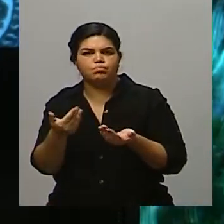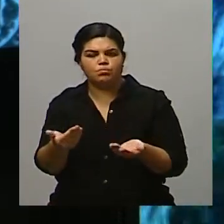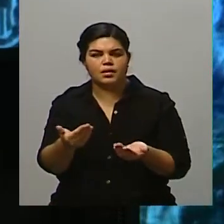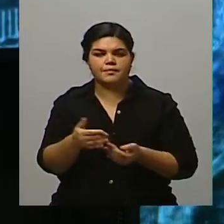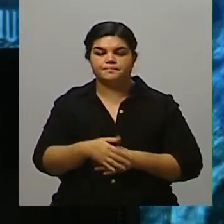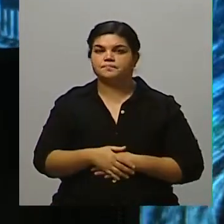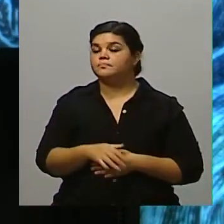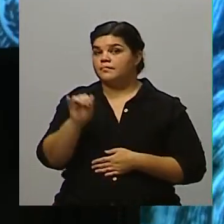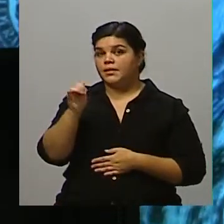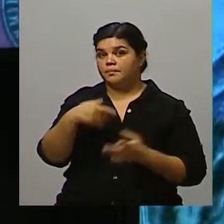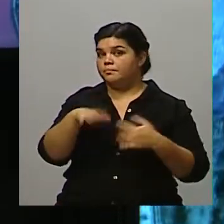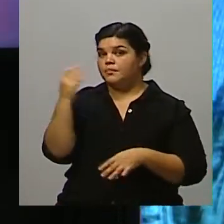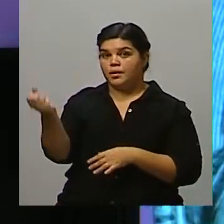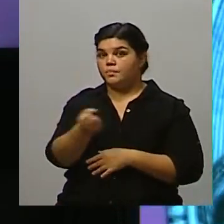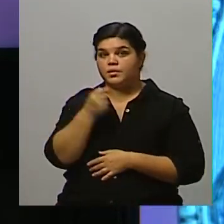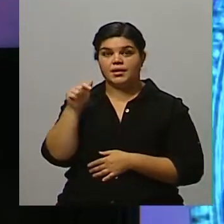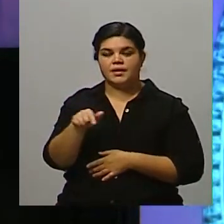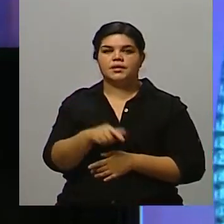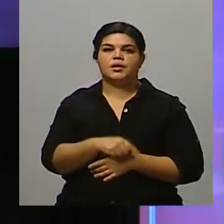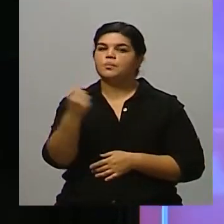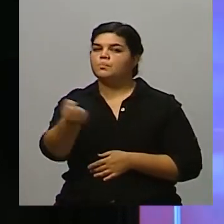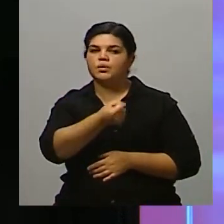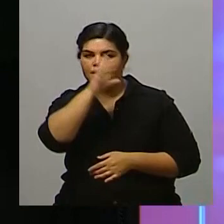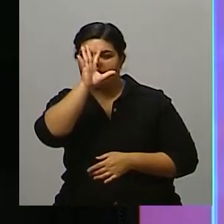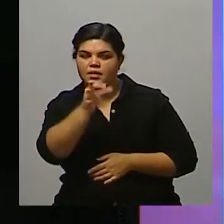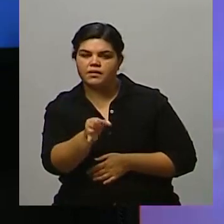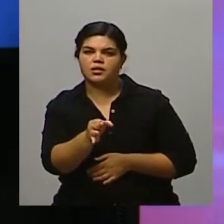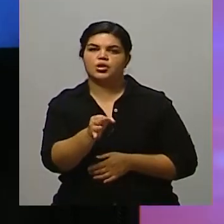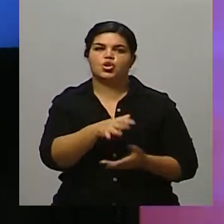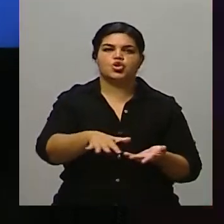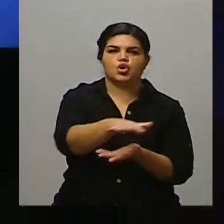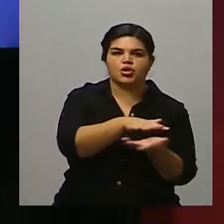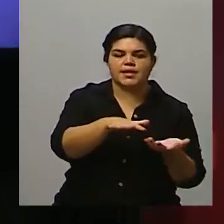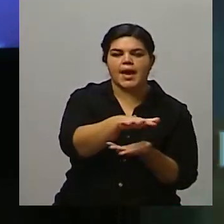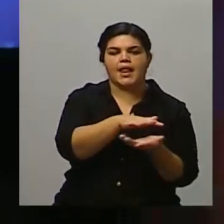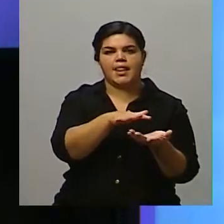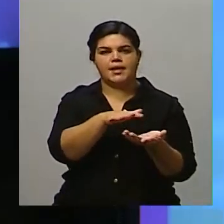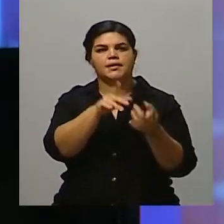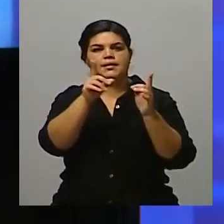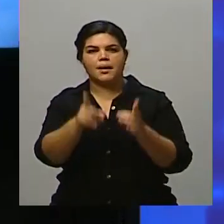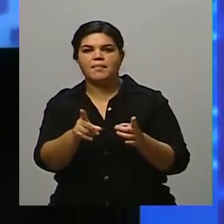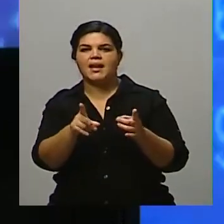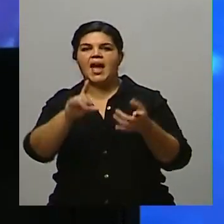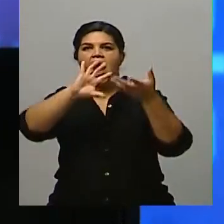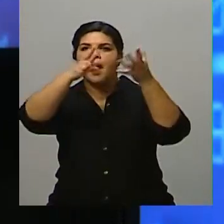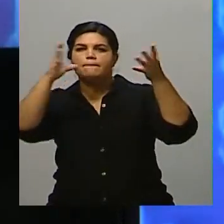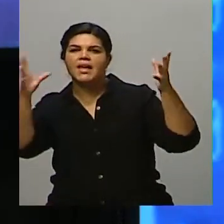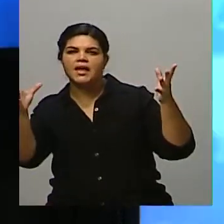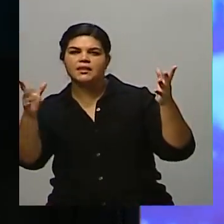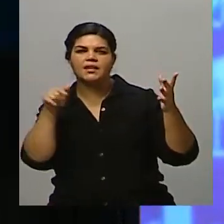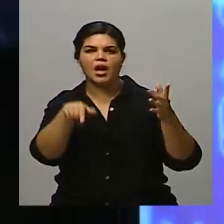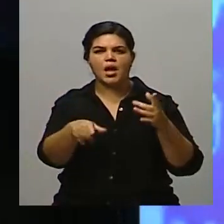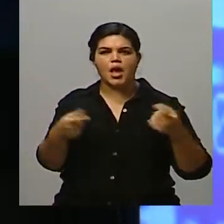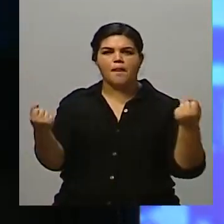evaluación económica, en la evaluación socioeconómica, que es cómo impacta cada proyecto en el medio ambiente, cómo nos impacta a todos nosotros. Esos costos tienen que